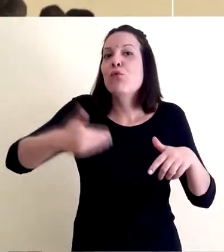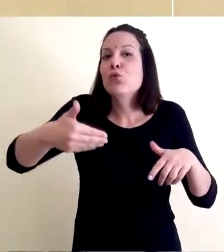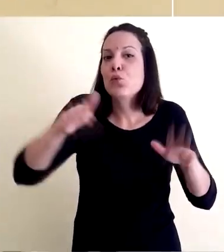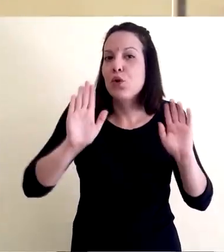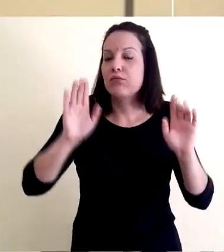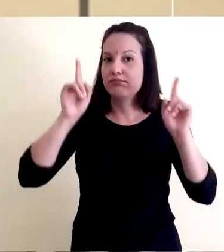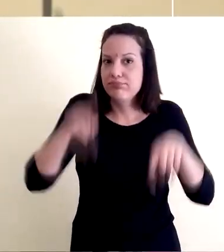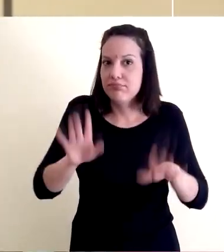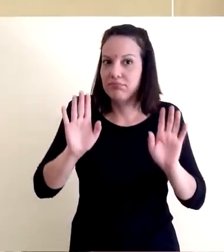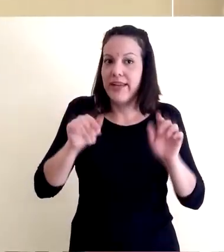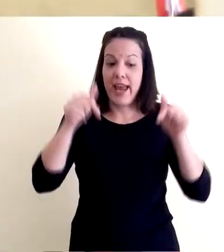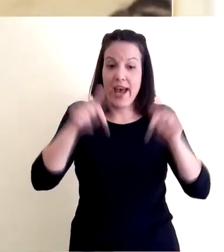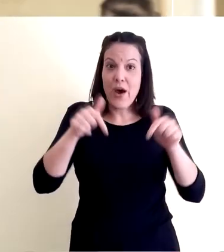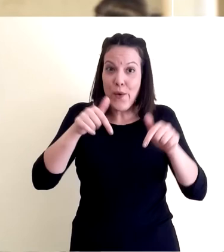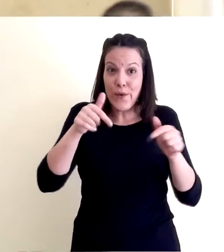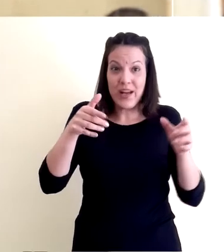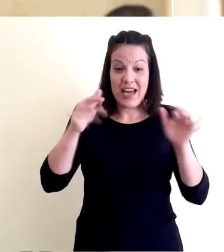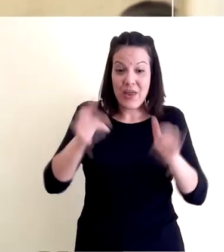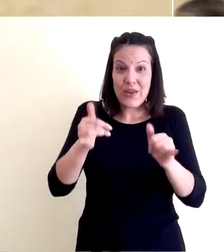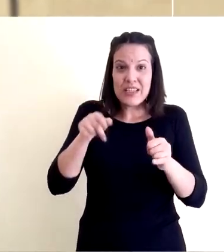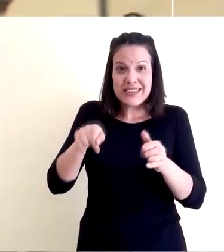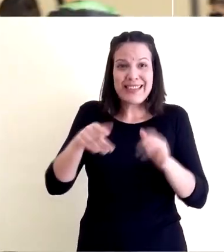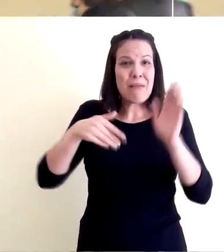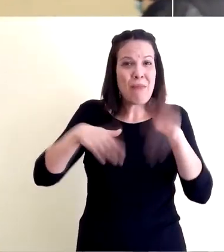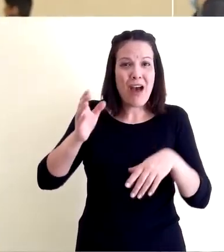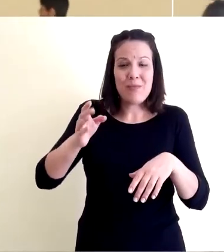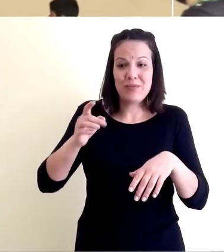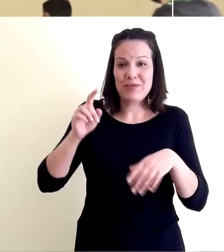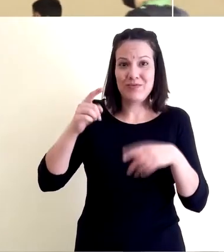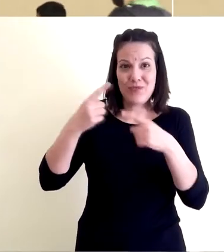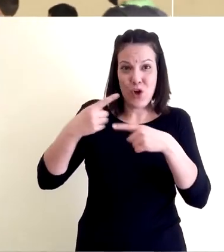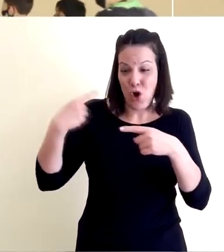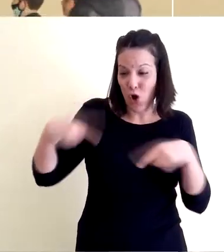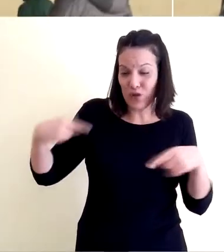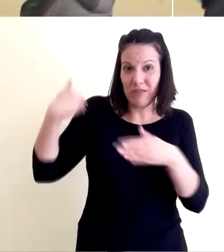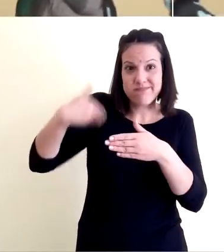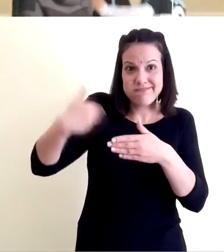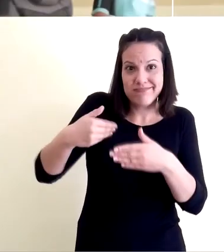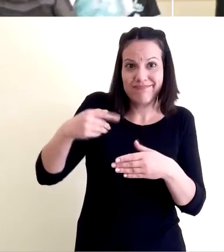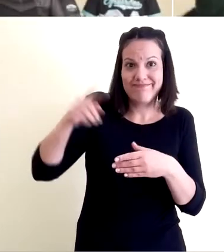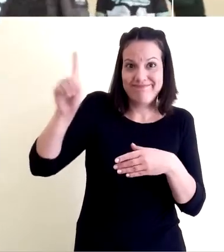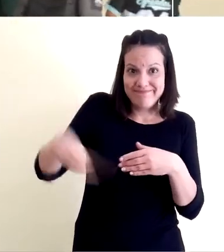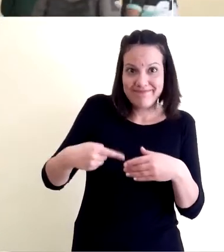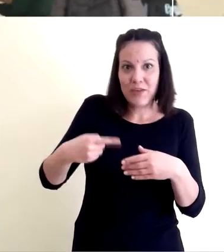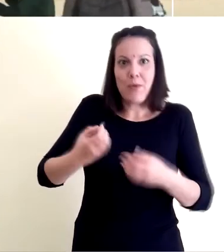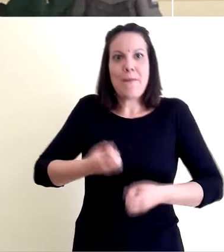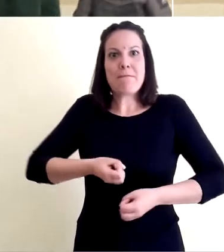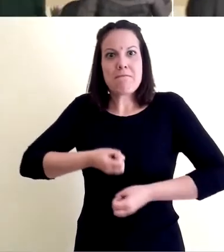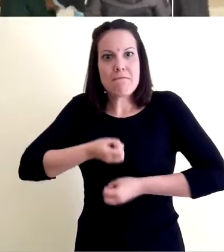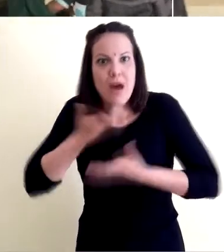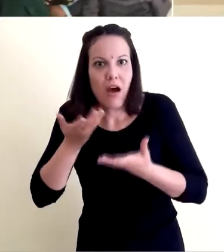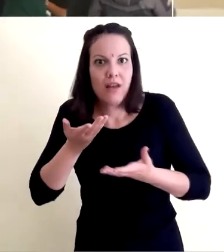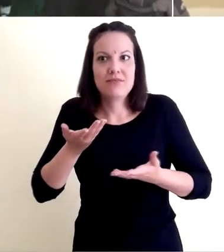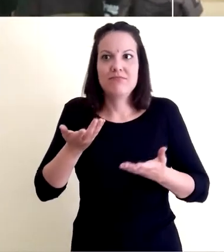va a pasar, pero en este momento son los que más están manifestando las consecuencias de lo que pasó, con muchas problemáticas